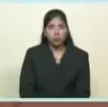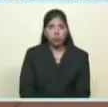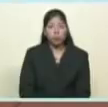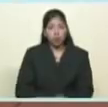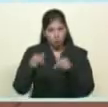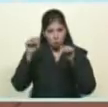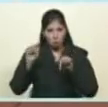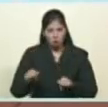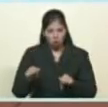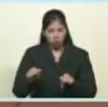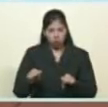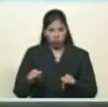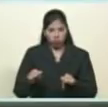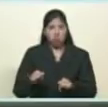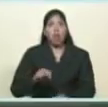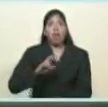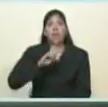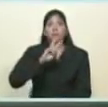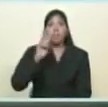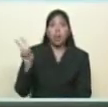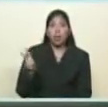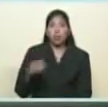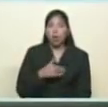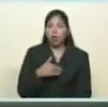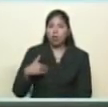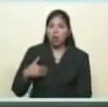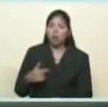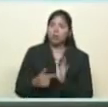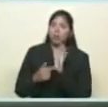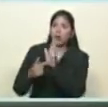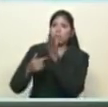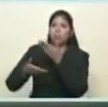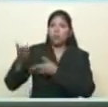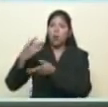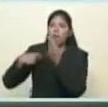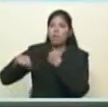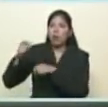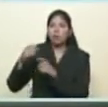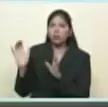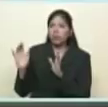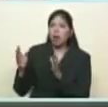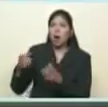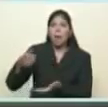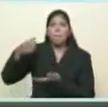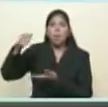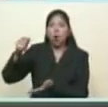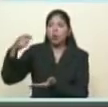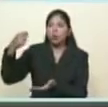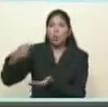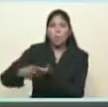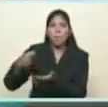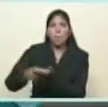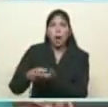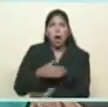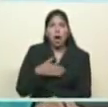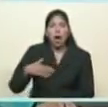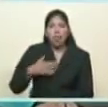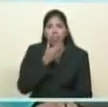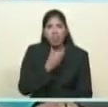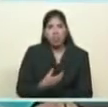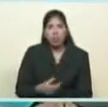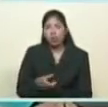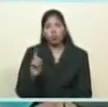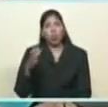Hoy por hoy, pues, si Venezuela quiere salir al mundo a refinanciar uno de estos bonos que tenemos que pagar, no puede, está prohibido por